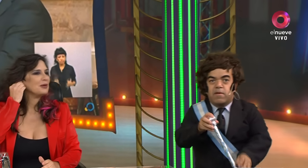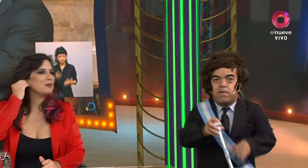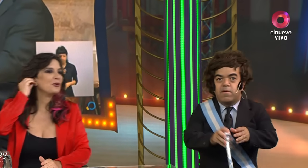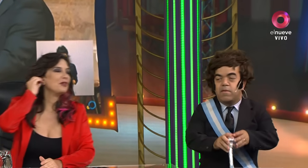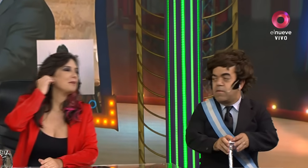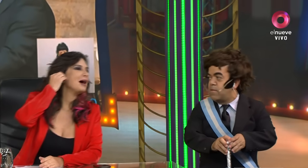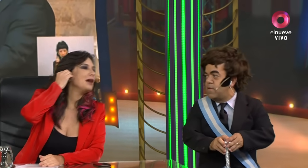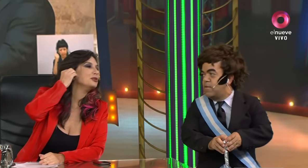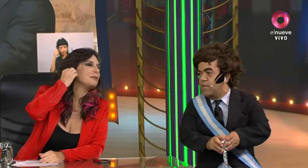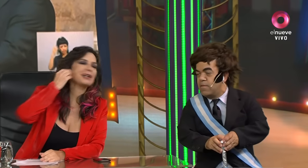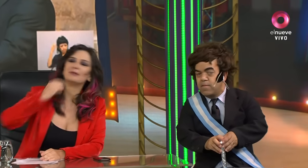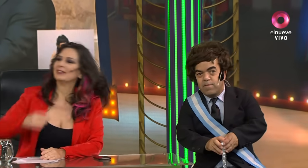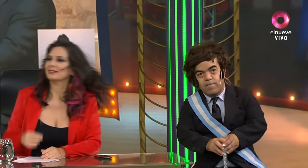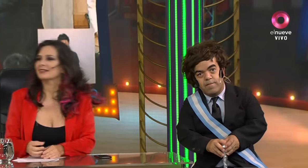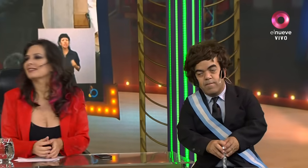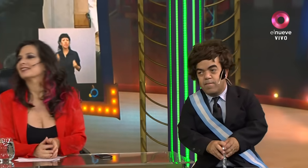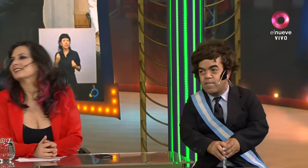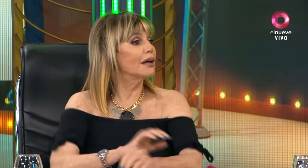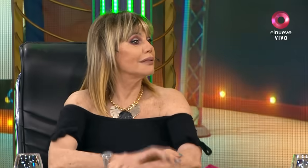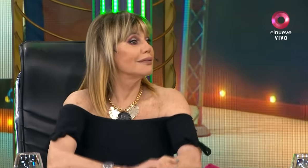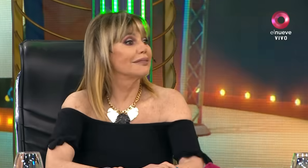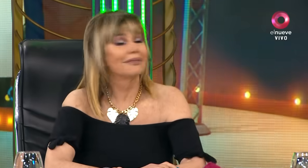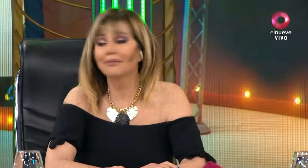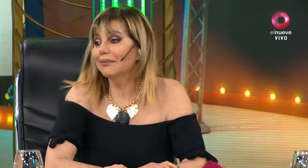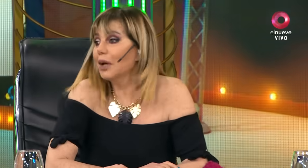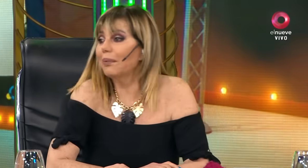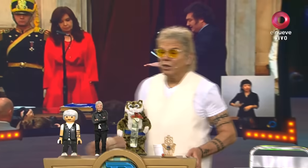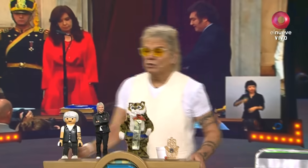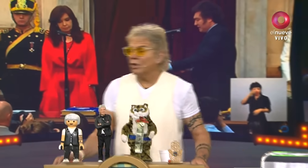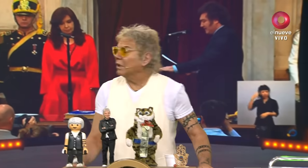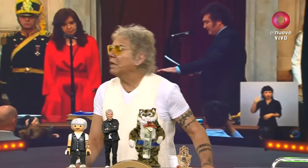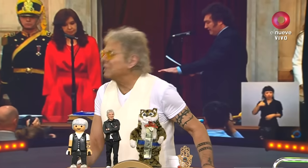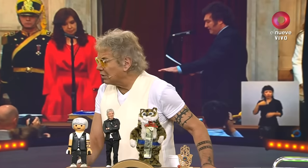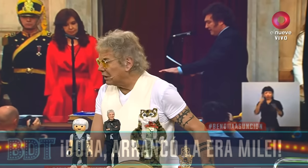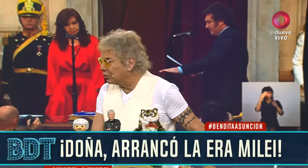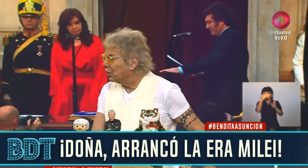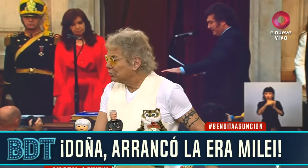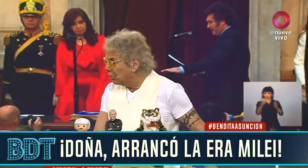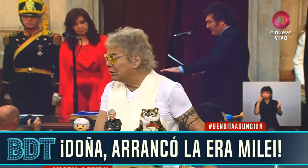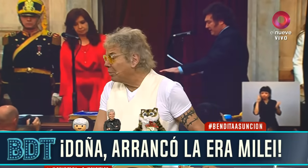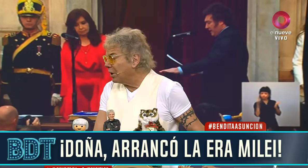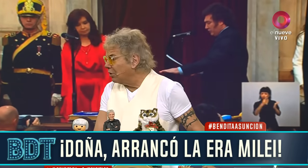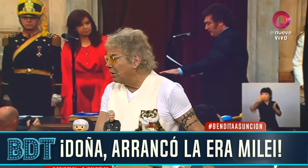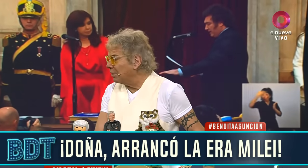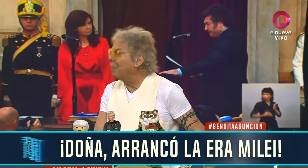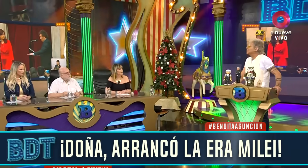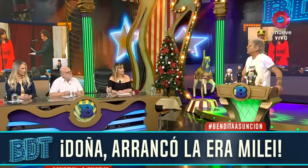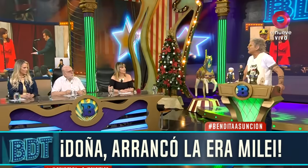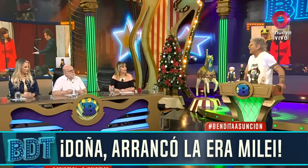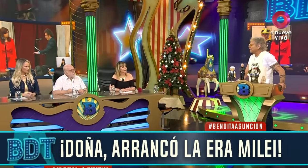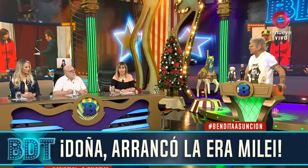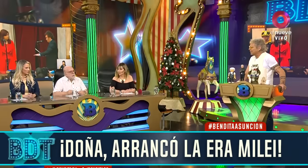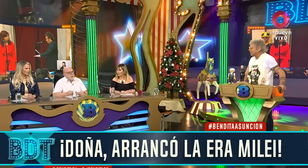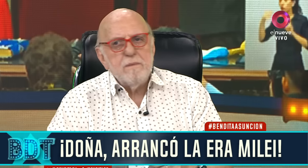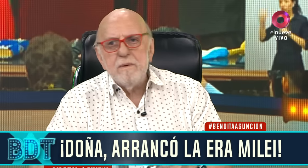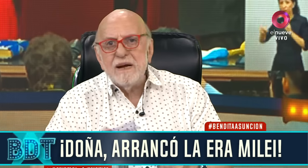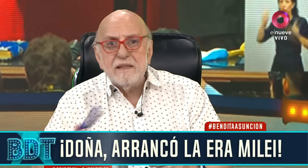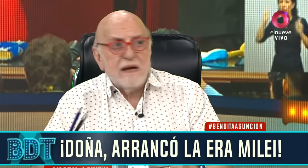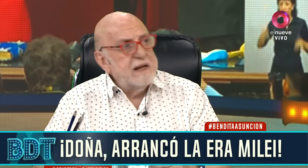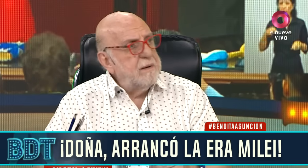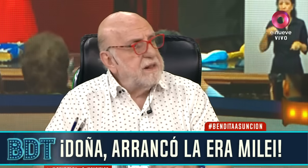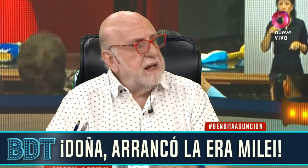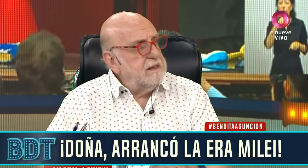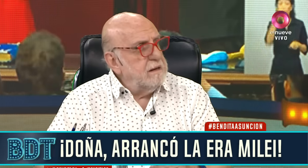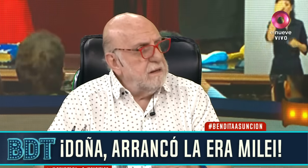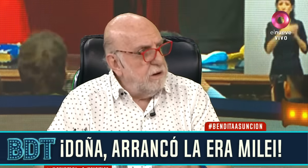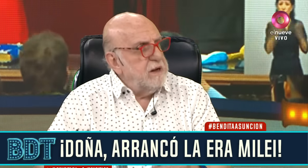¿Viste? Pero un poco decía, de pauta no hay plata para y la mí. Gente aplaudía. Sí. Y bueno, ¿qué dice Horacio? Son los tiempos que corren. A vos te encanta esto. A mí me encanta